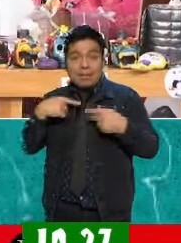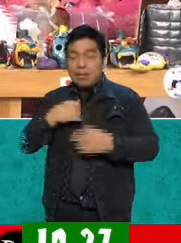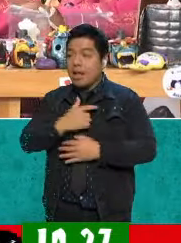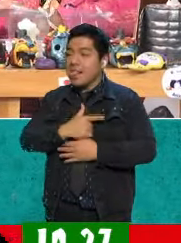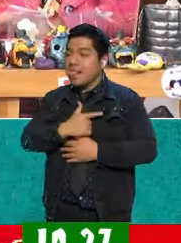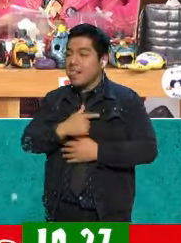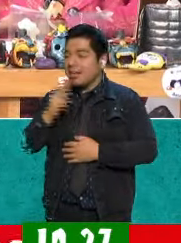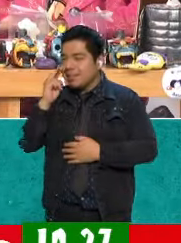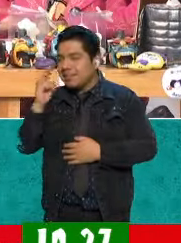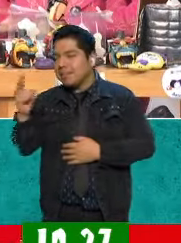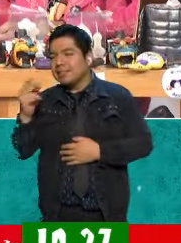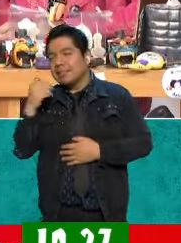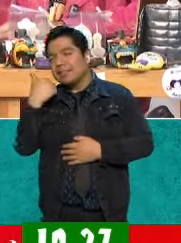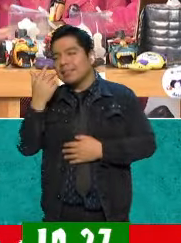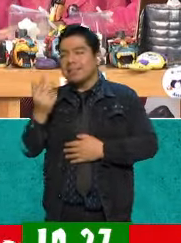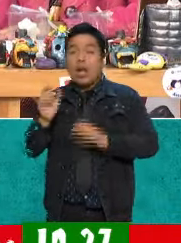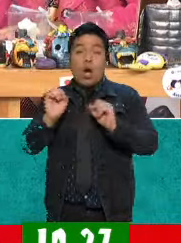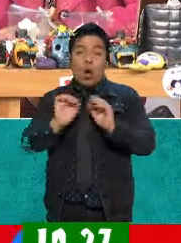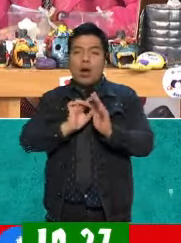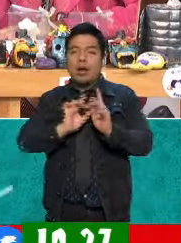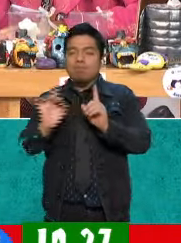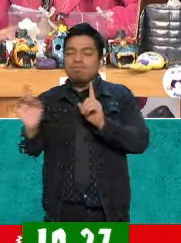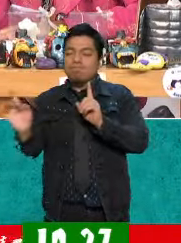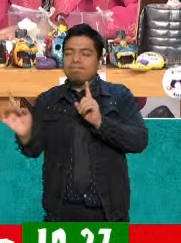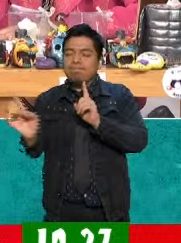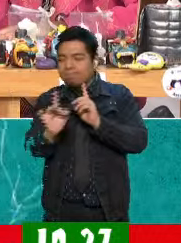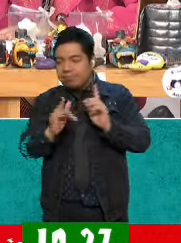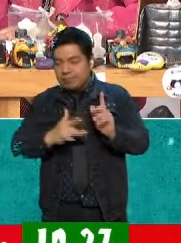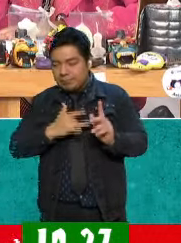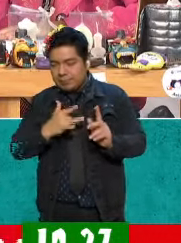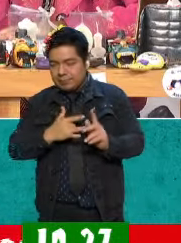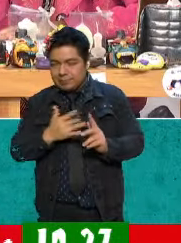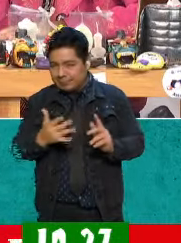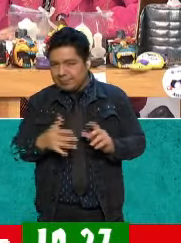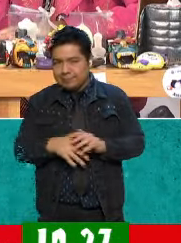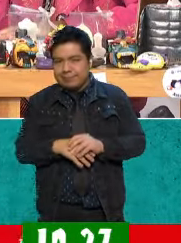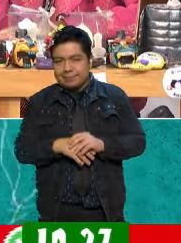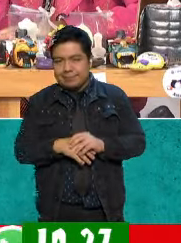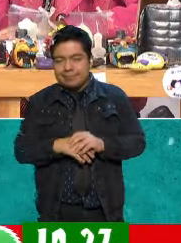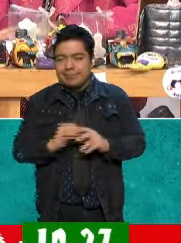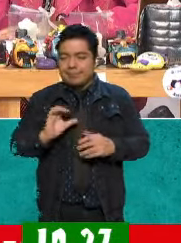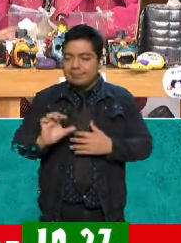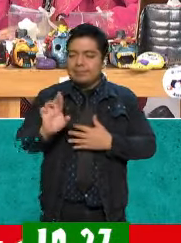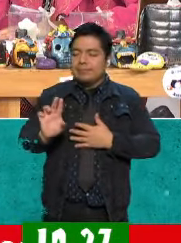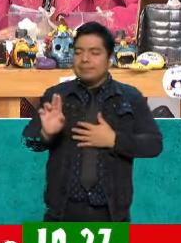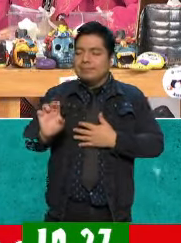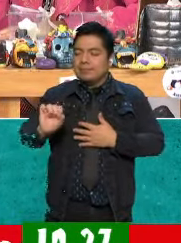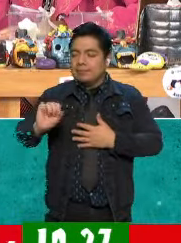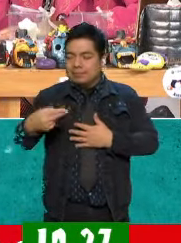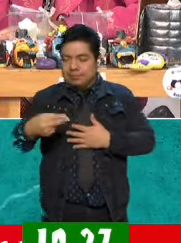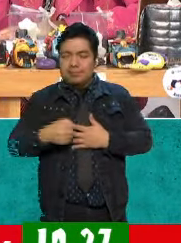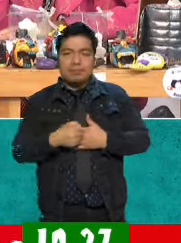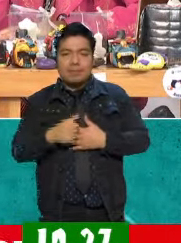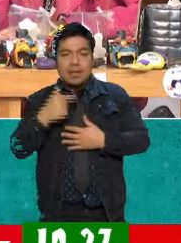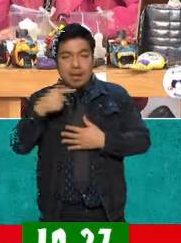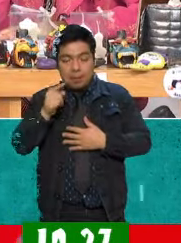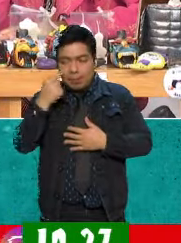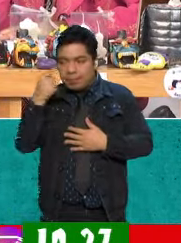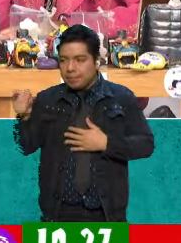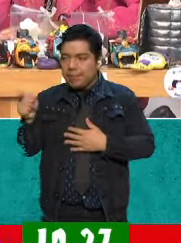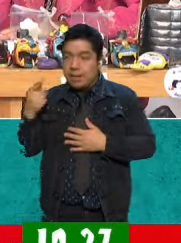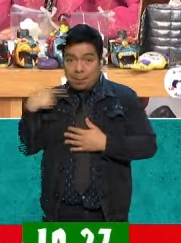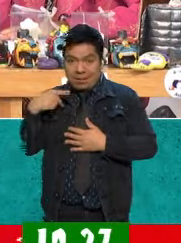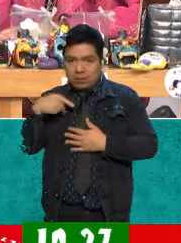no necesariamente un amor platónico, porque podría convertirse... ¿No? Exactamente. Crush. Pero es más bien alguien que te gusta.